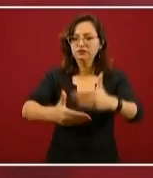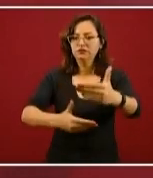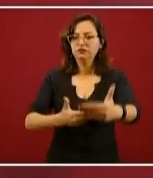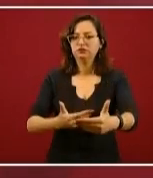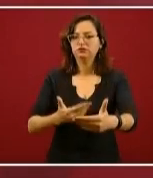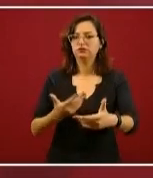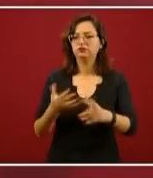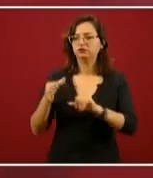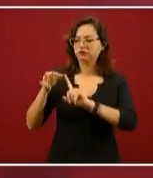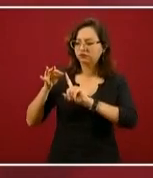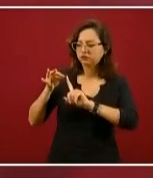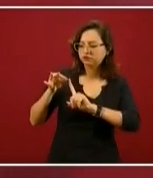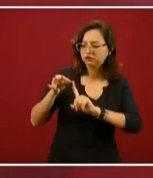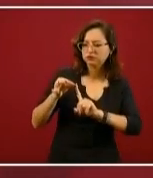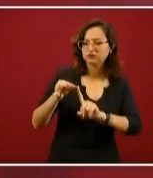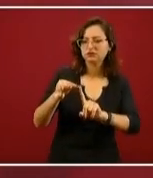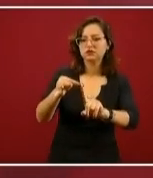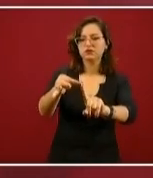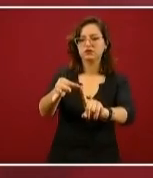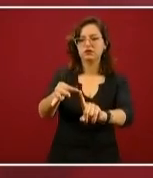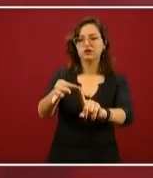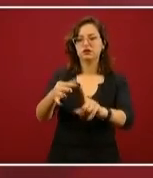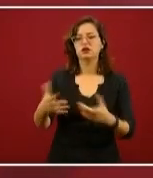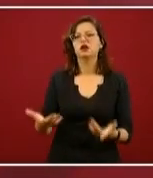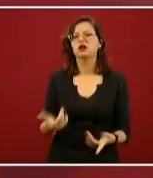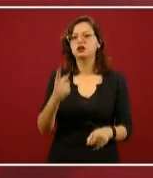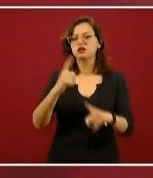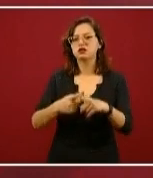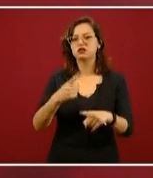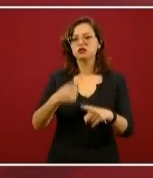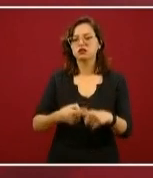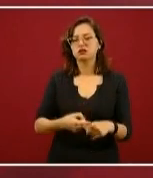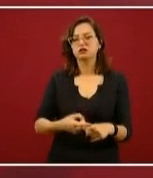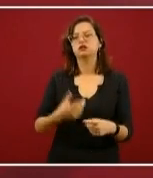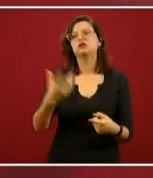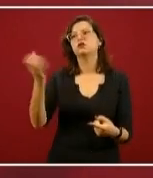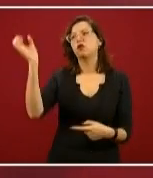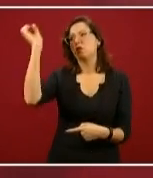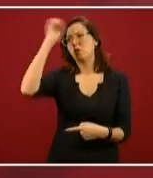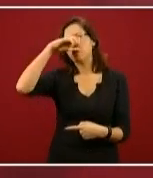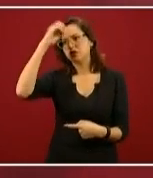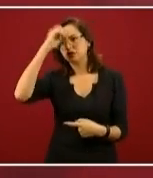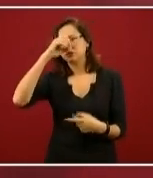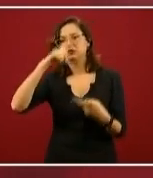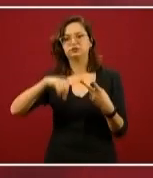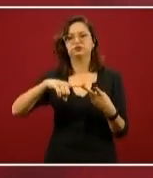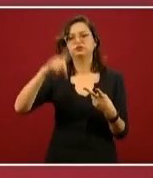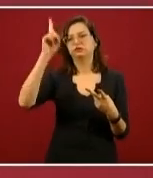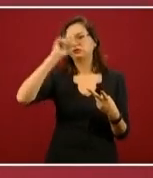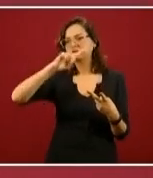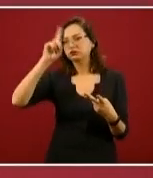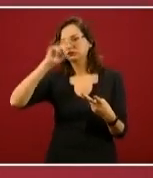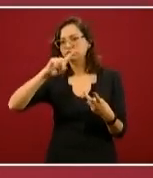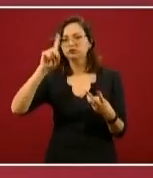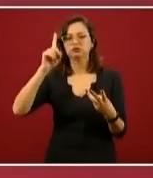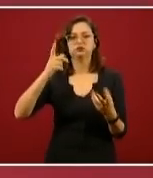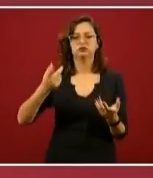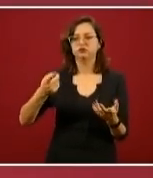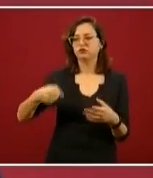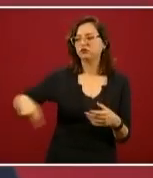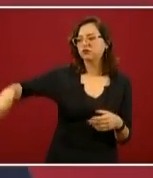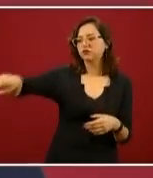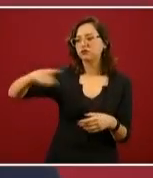por la opinión, las recomendaciones de los técnicos, de los